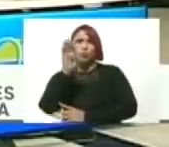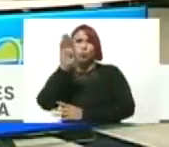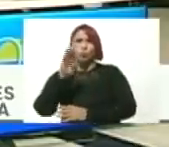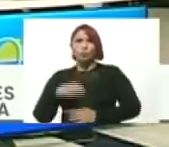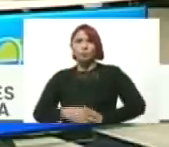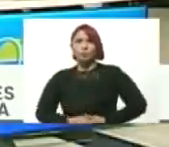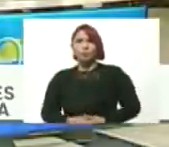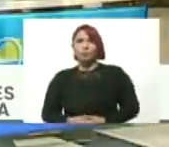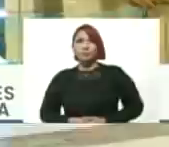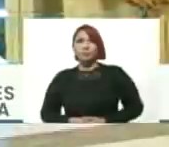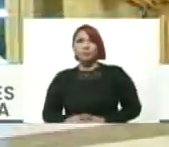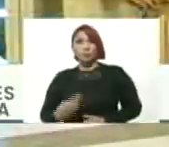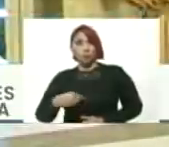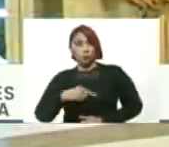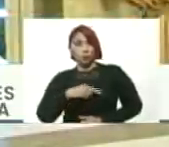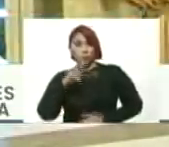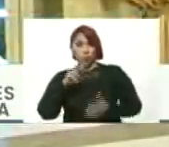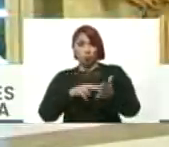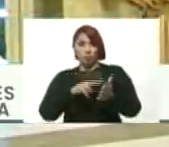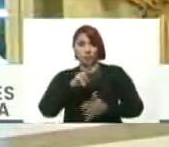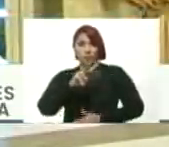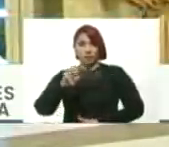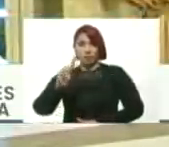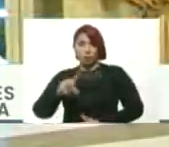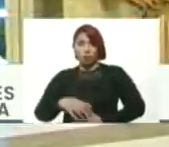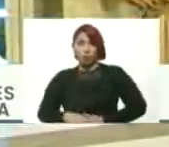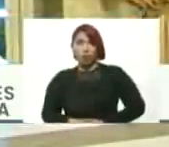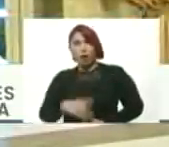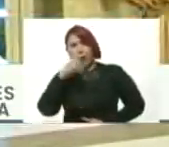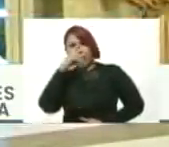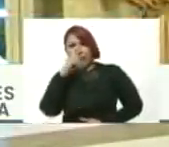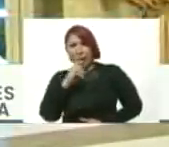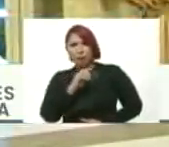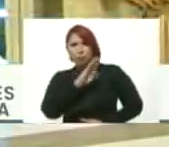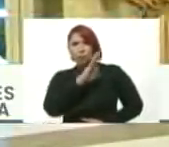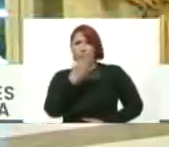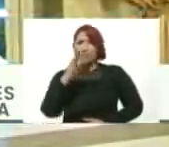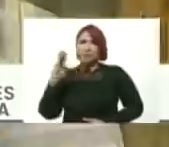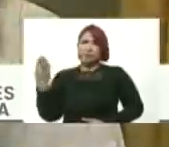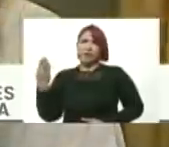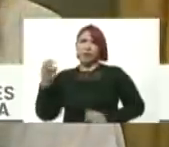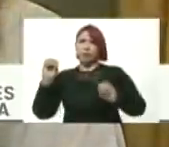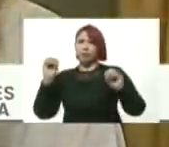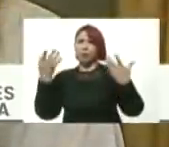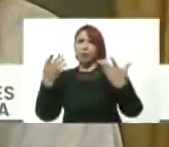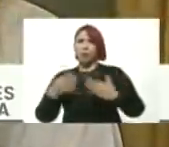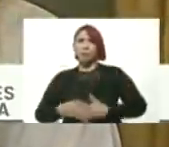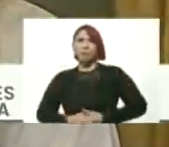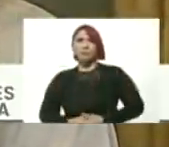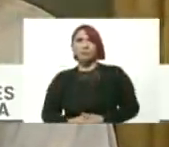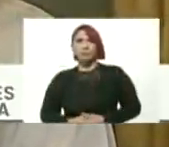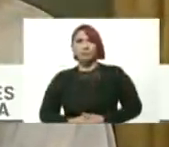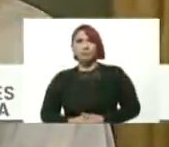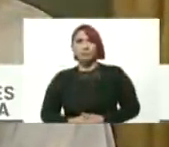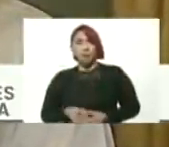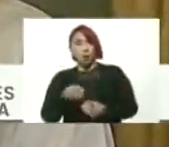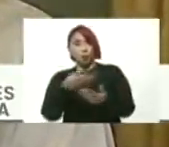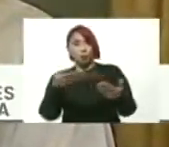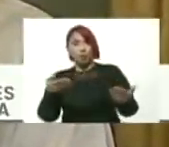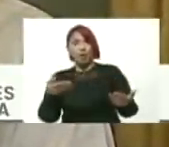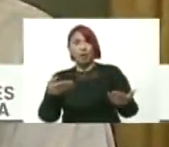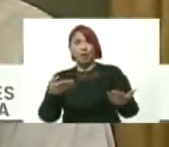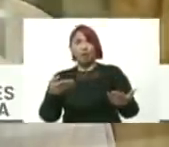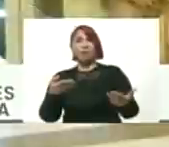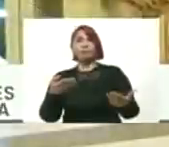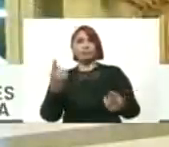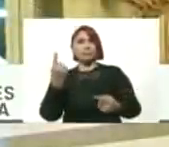estamos en el 2021 año bicentenario glorioso a ustedes le toca el mundo